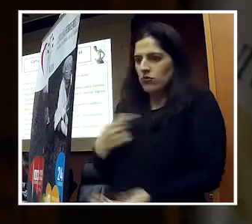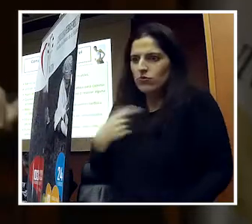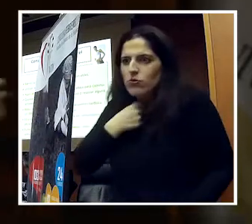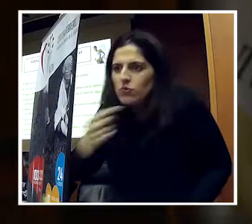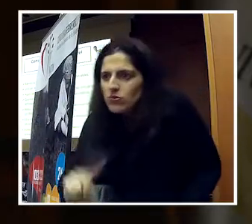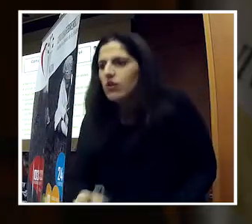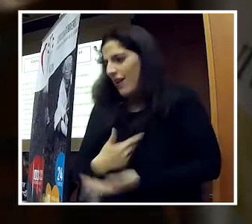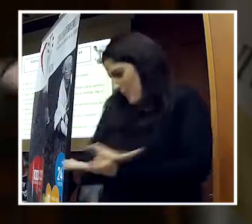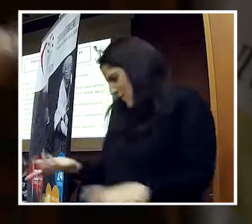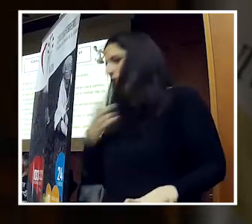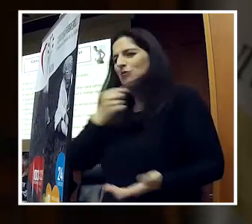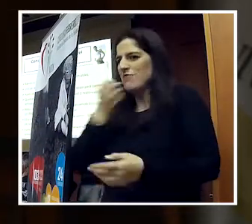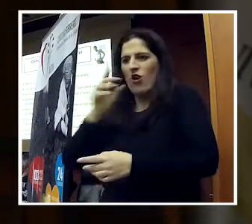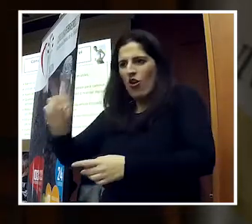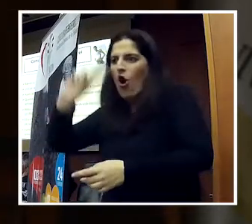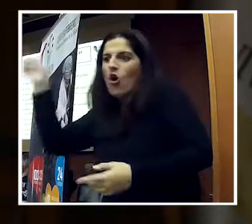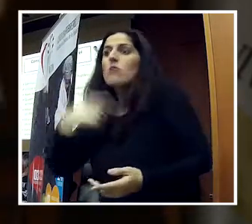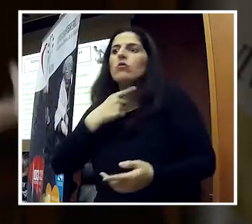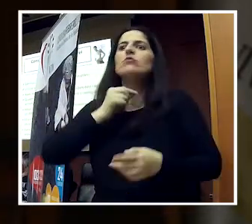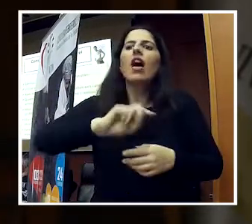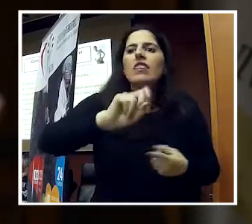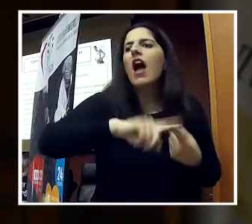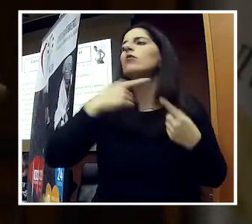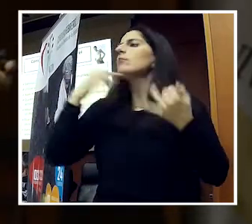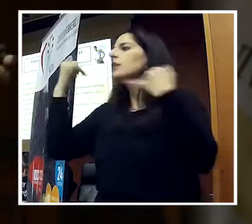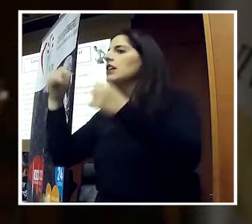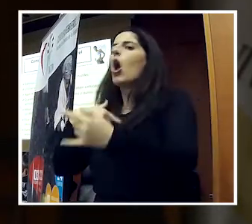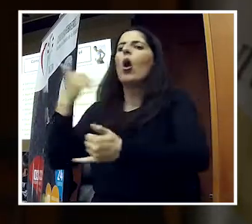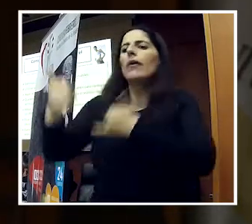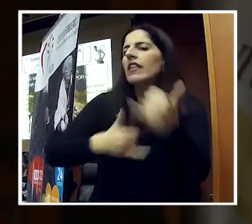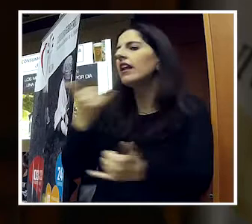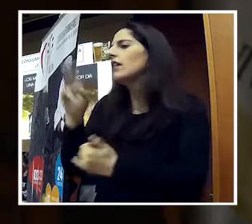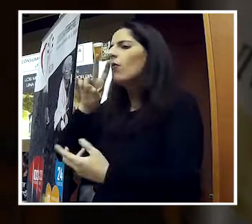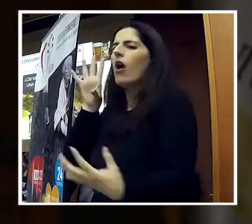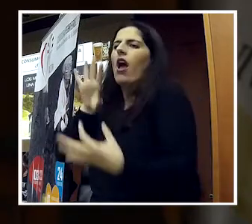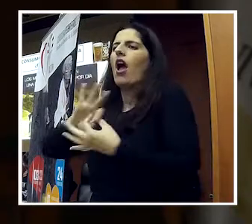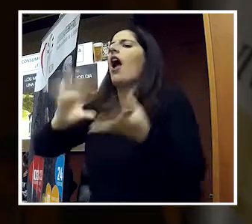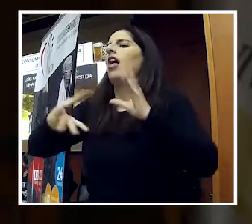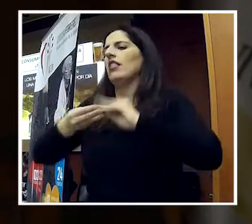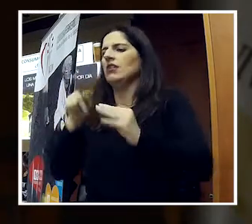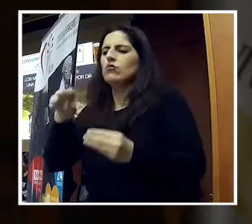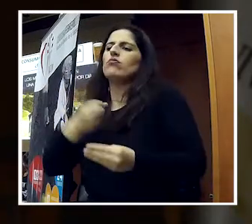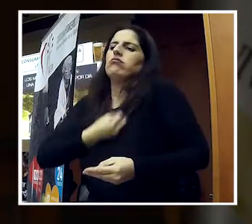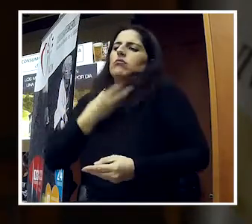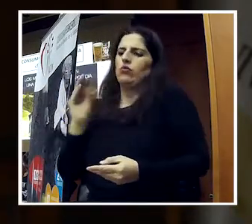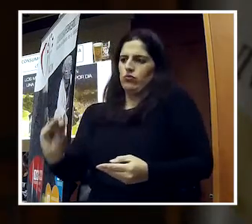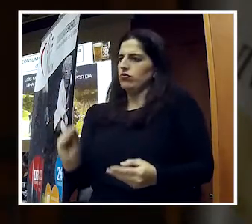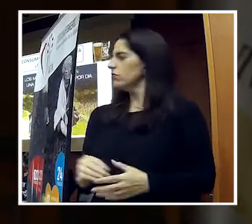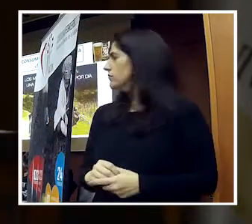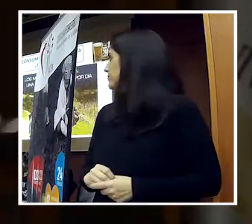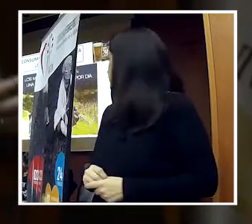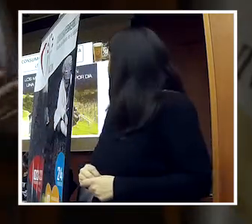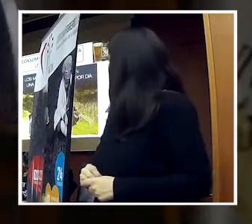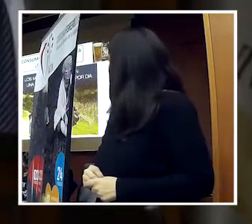natación. Pero si me gusta andar, me gusta dar paseos, me gusta la bicicleta, pues cada uno debe adaptarse a ese tipo de ejercicio, ¿no?